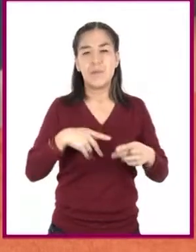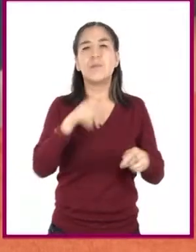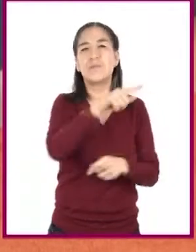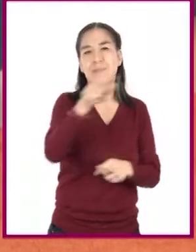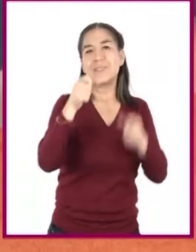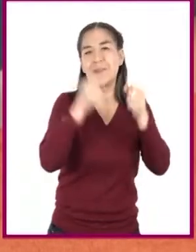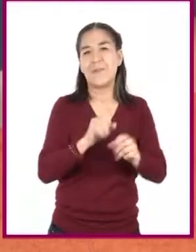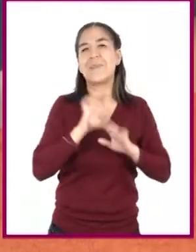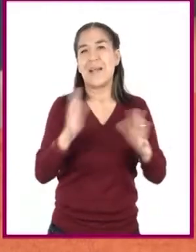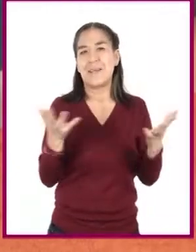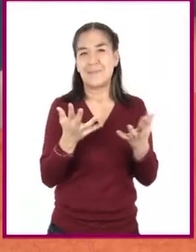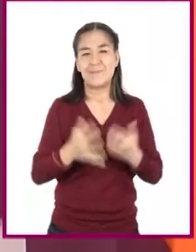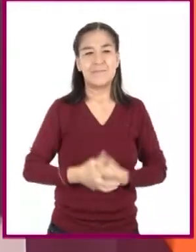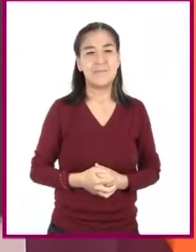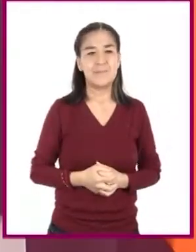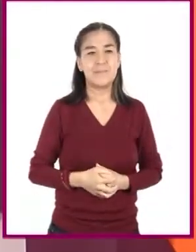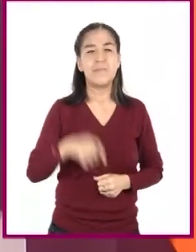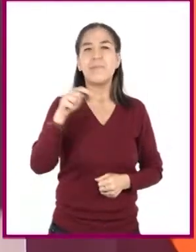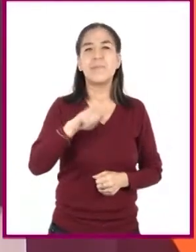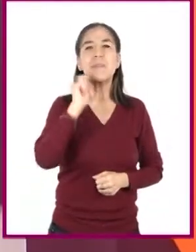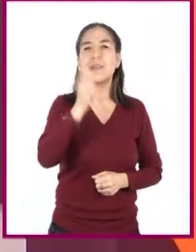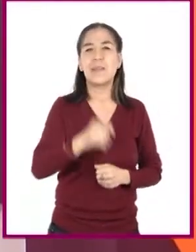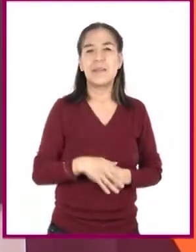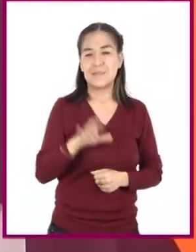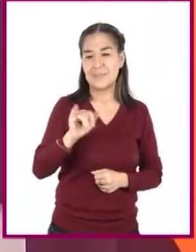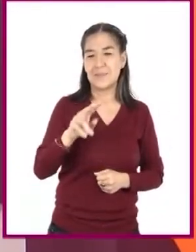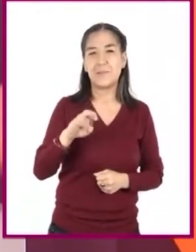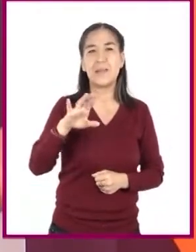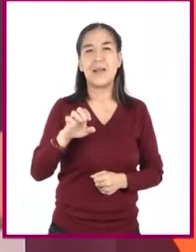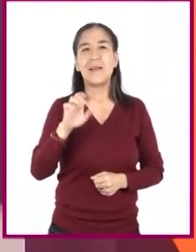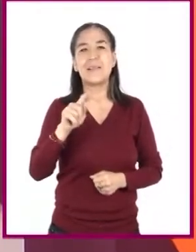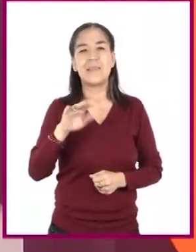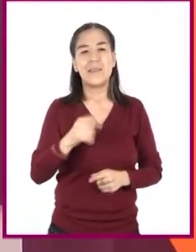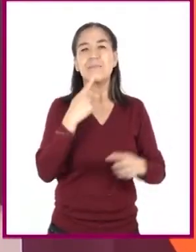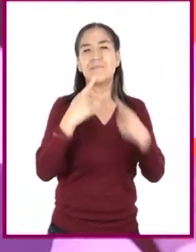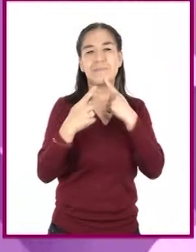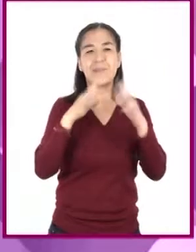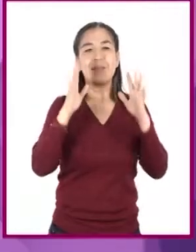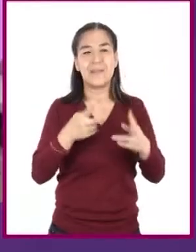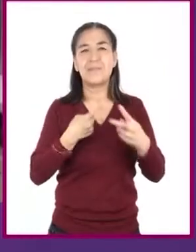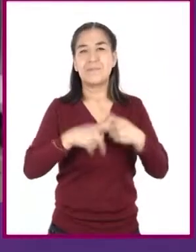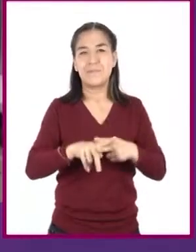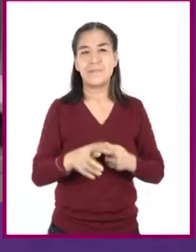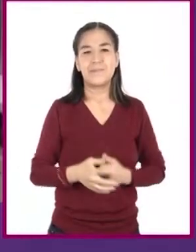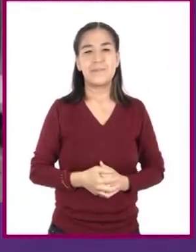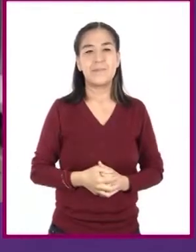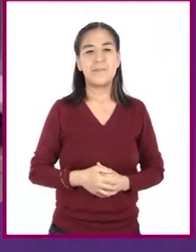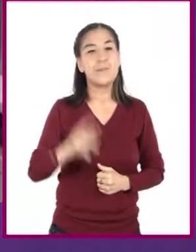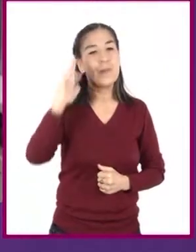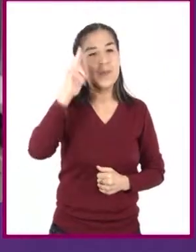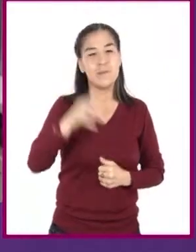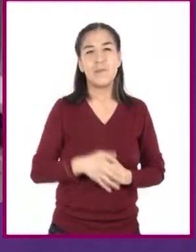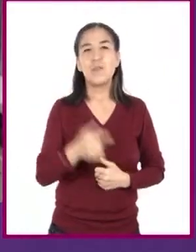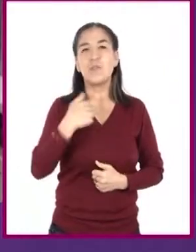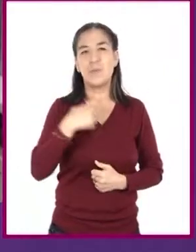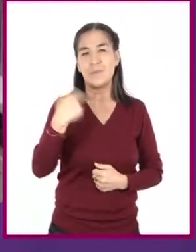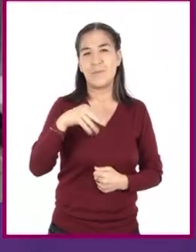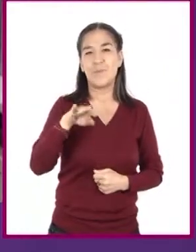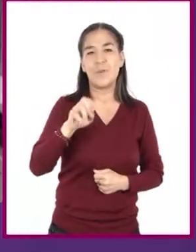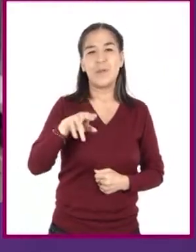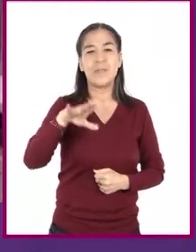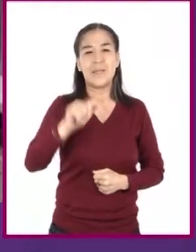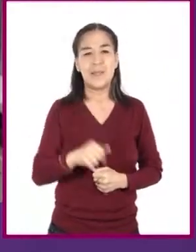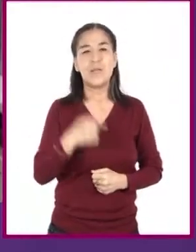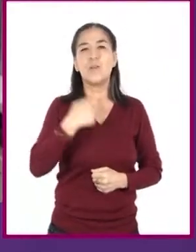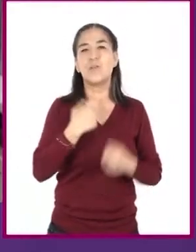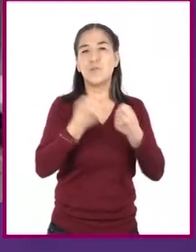haciendo. Esto es Cívica y Ética en Diálogo. ¡Comenzamos! Hola, yo soy Mónica Valdés,